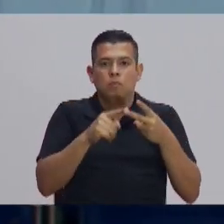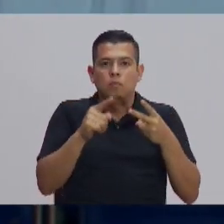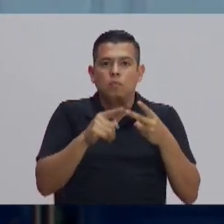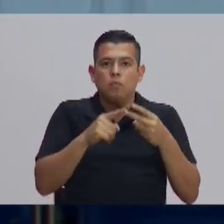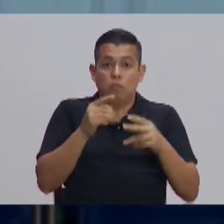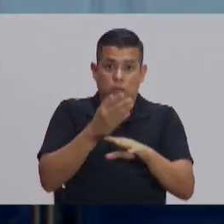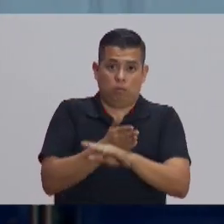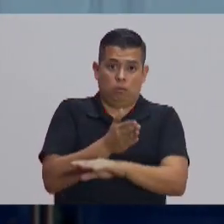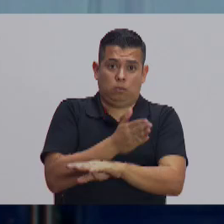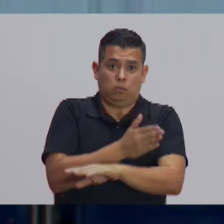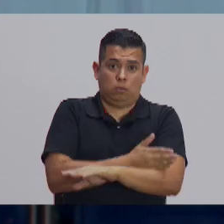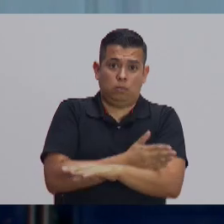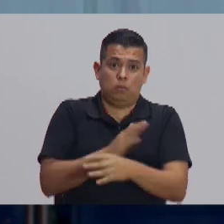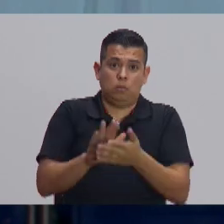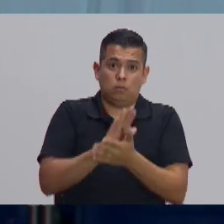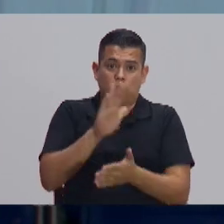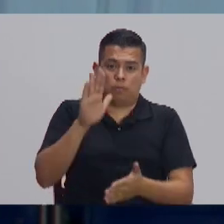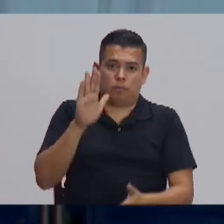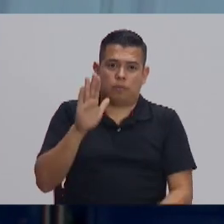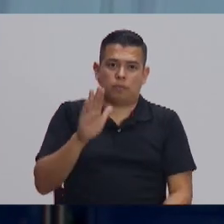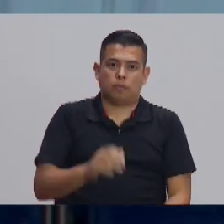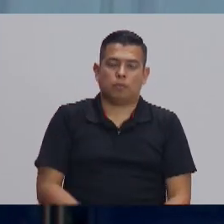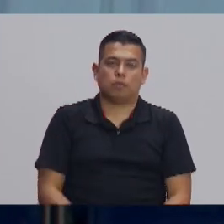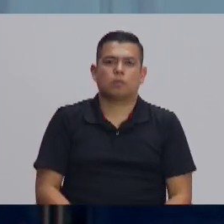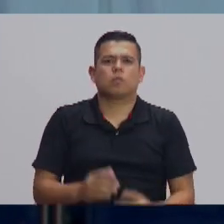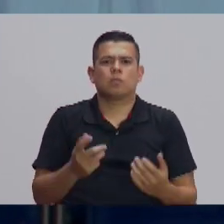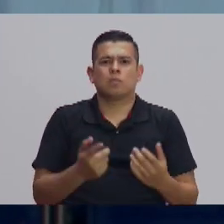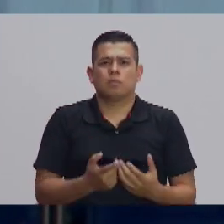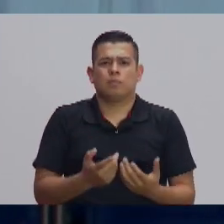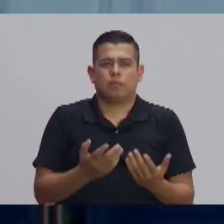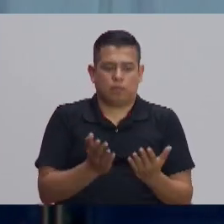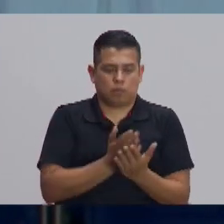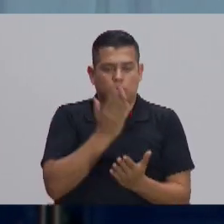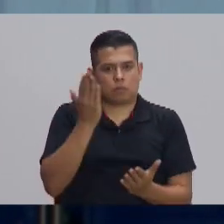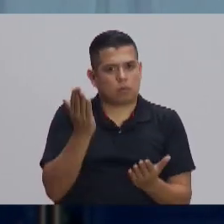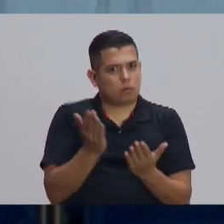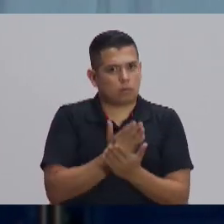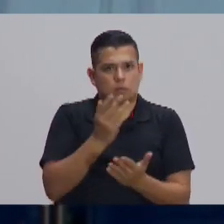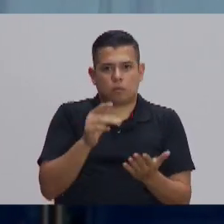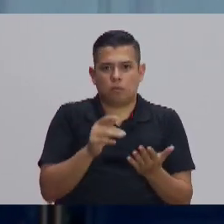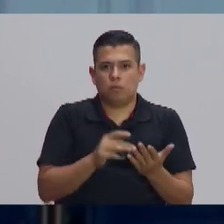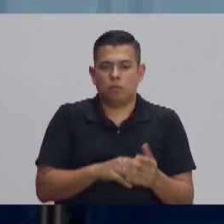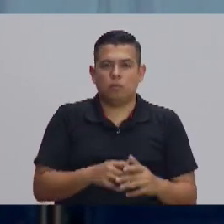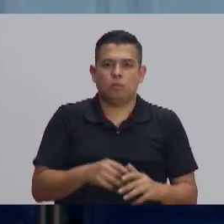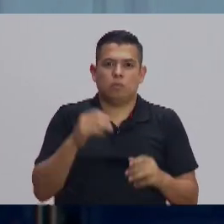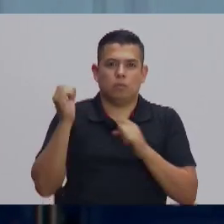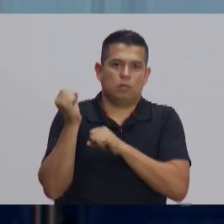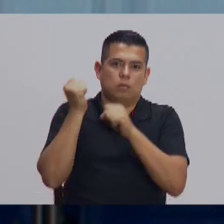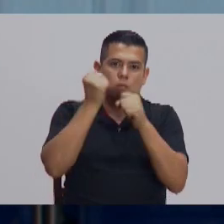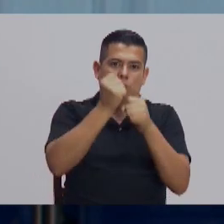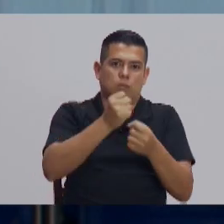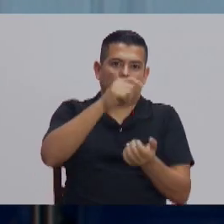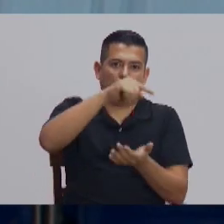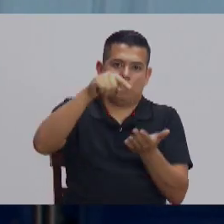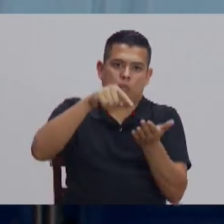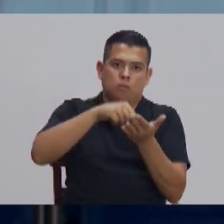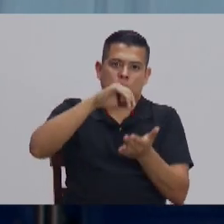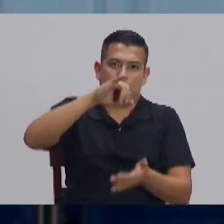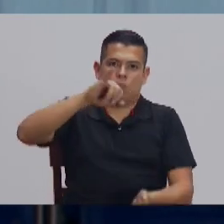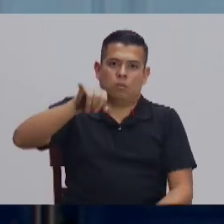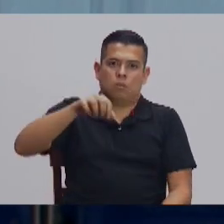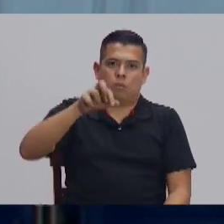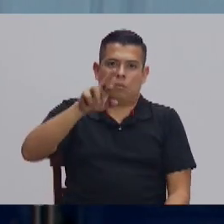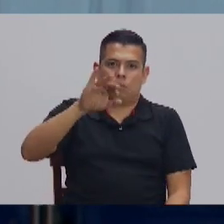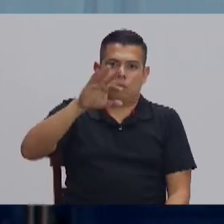prepararnos espiritualmente hablando y me encanta porque conquistaron jericó en el capítulo